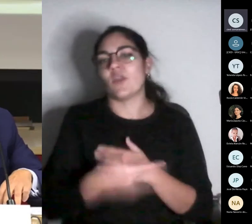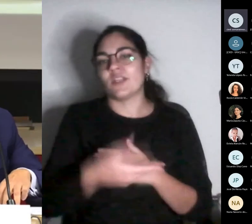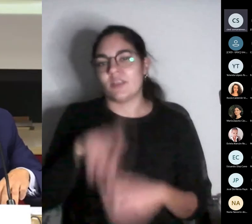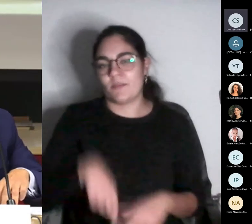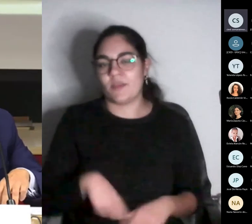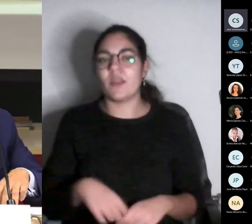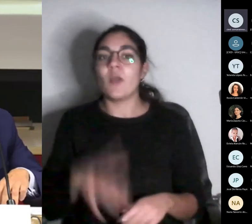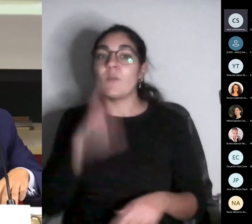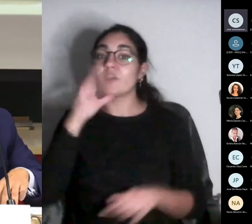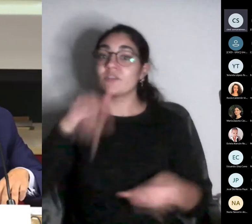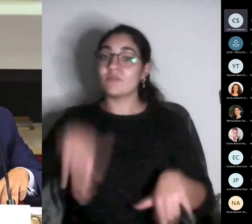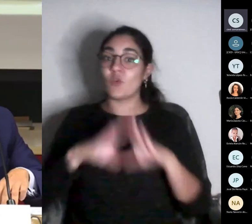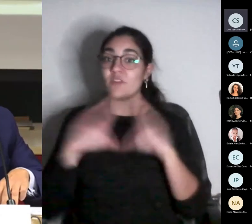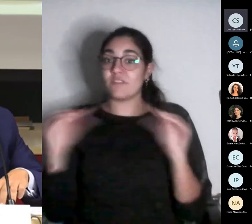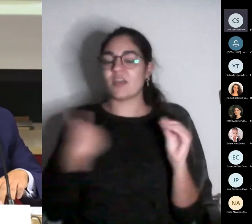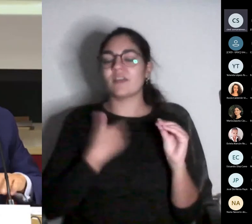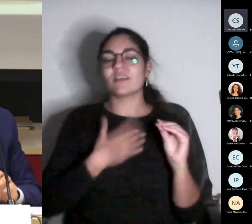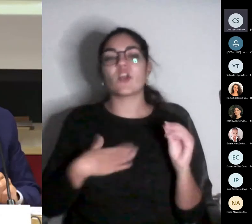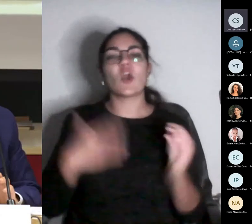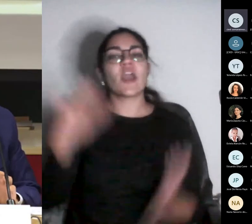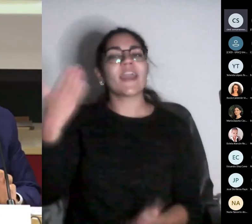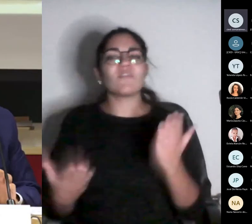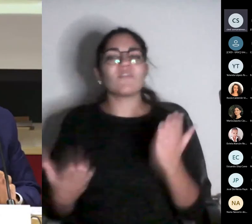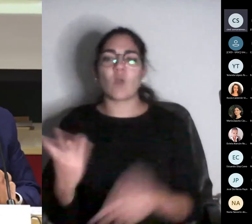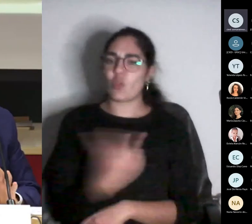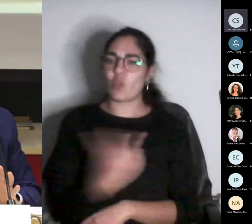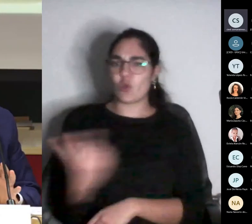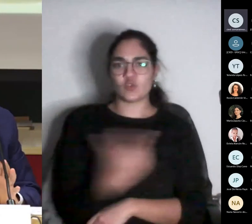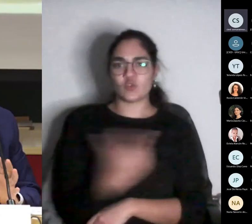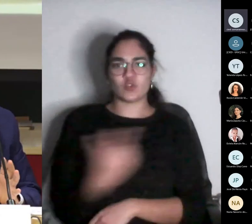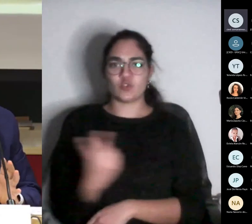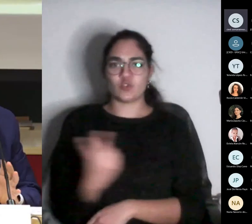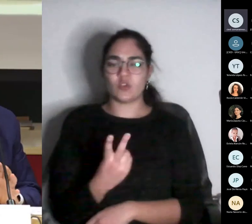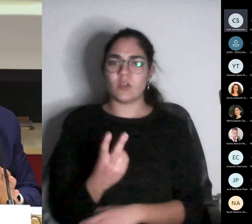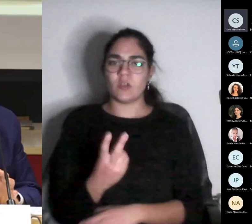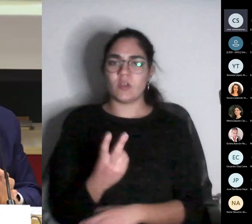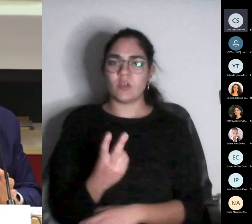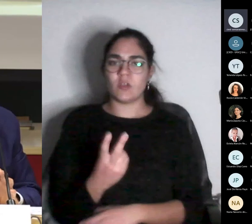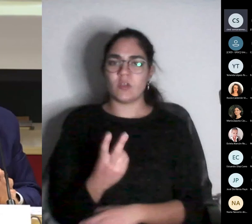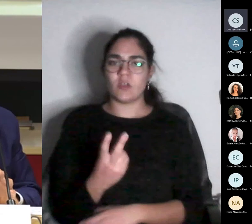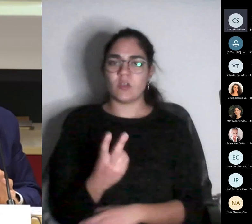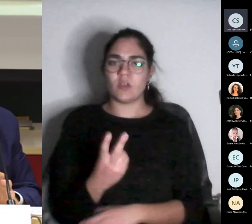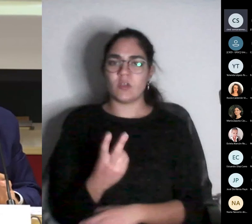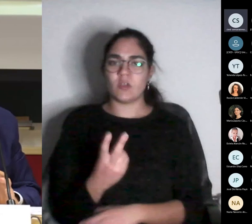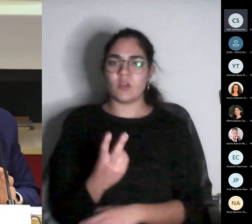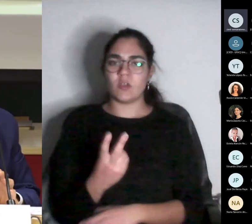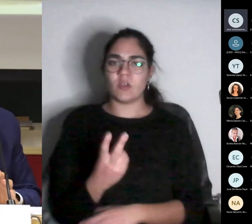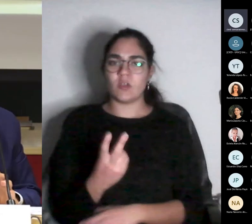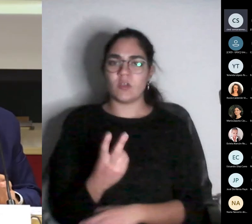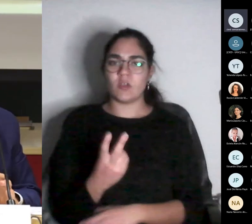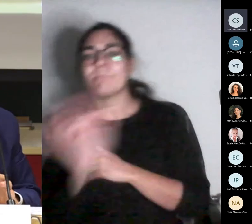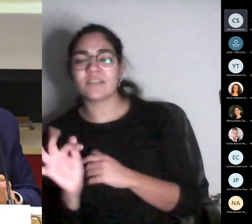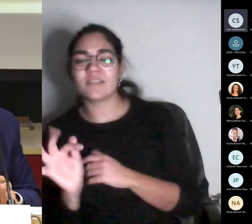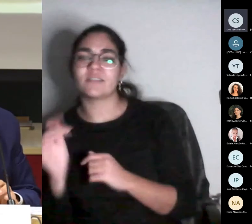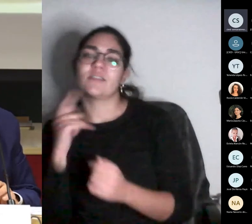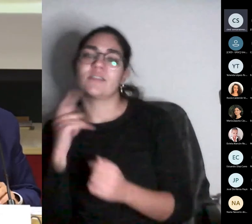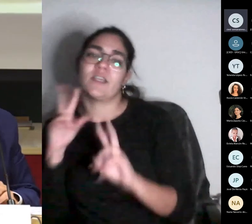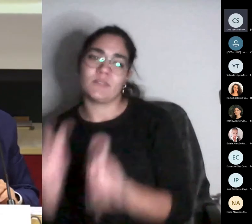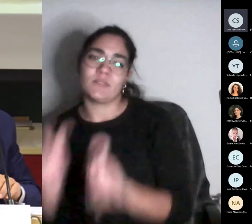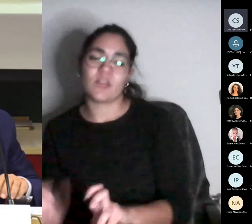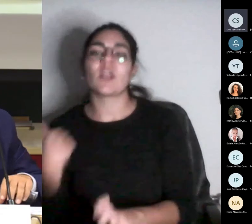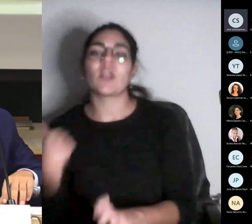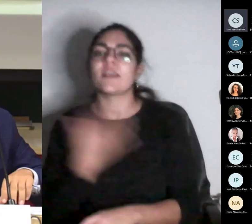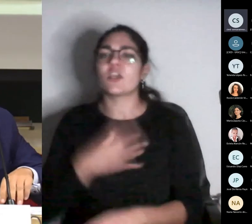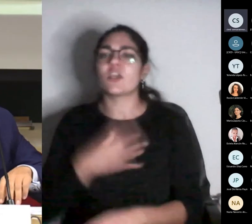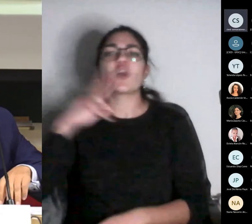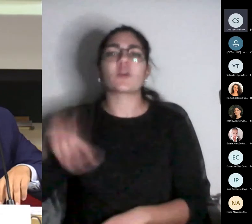evaluar las dos cosas y tener un mayor reconocimiento del esfuerzo que hacéis vosotros, que